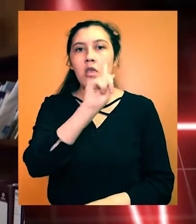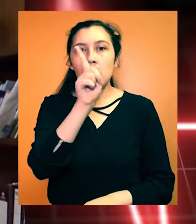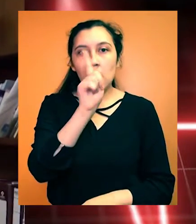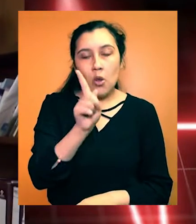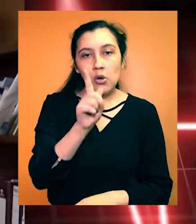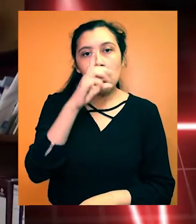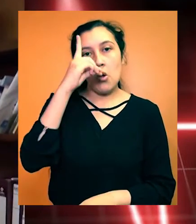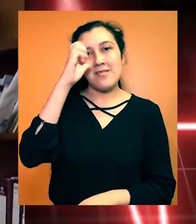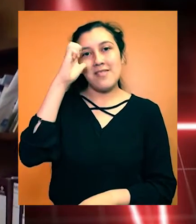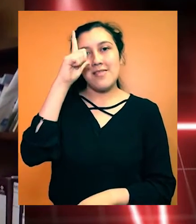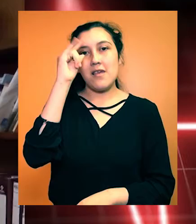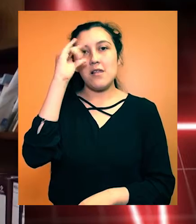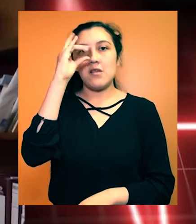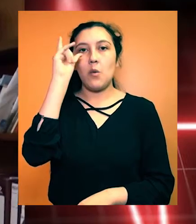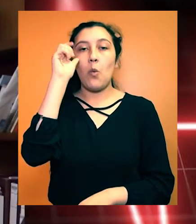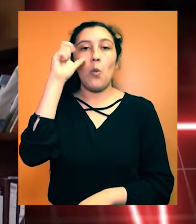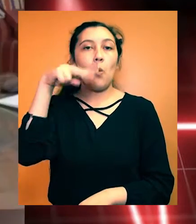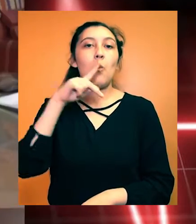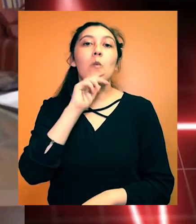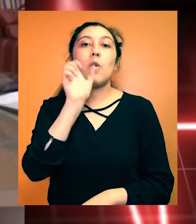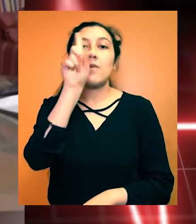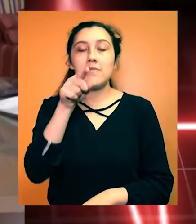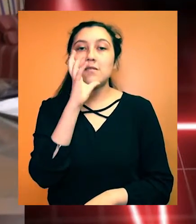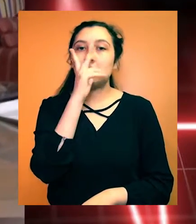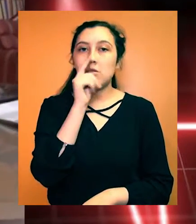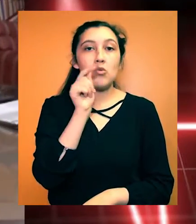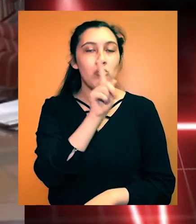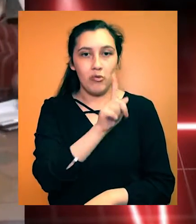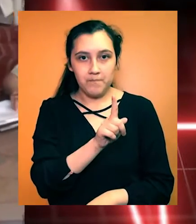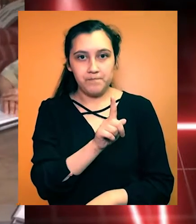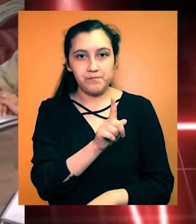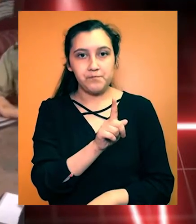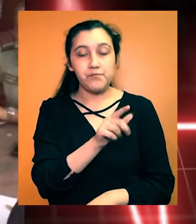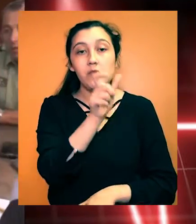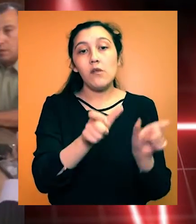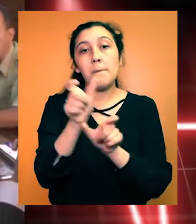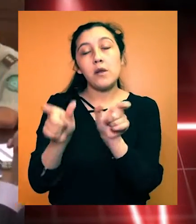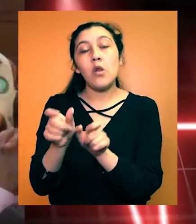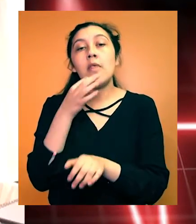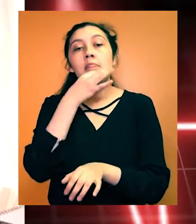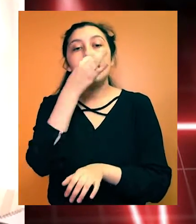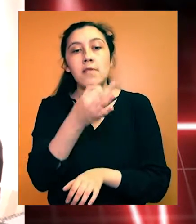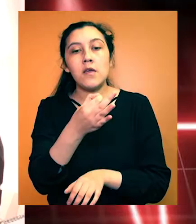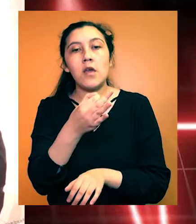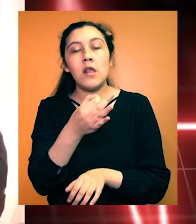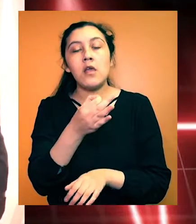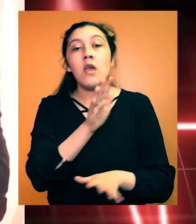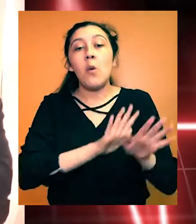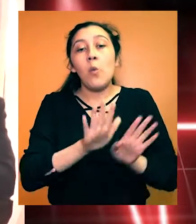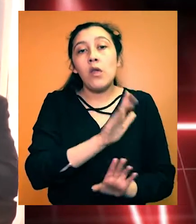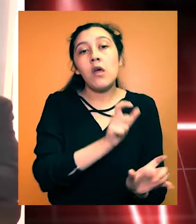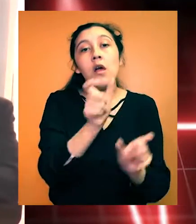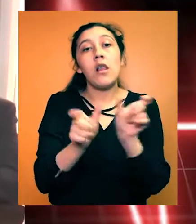la delincuencia nos vaya ganando espacios que son de todos los vecinos. Si bien las autoridades afirman que asegurarán el bienestar de la población que habita los